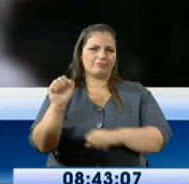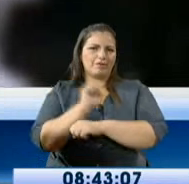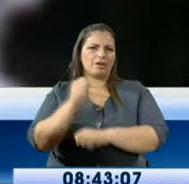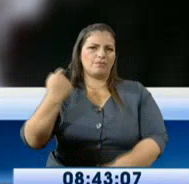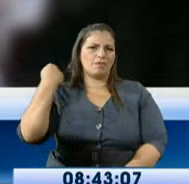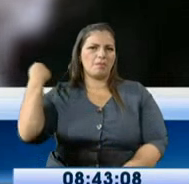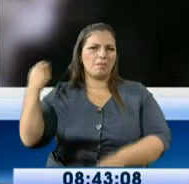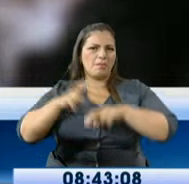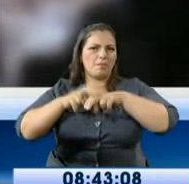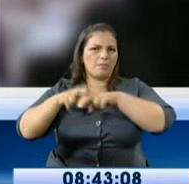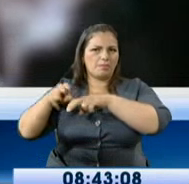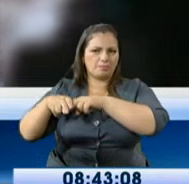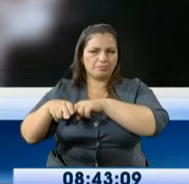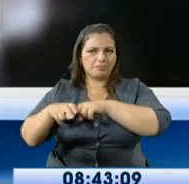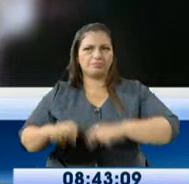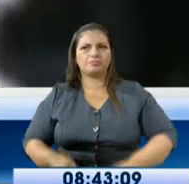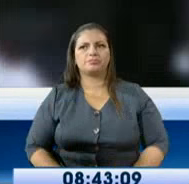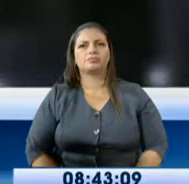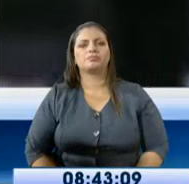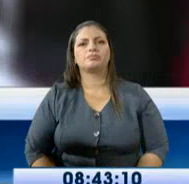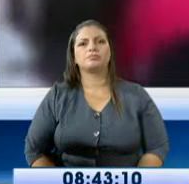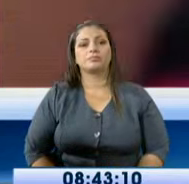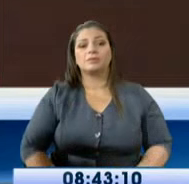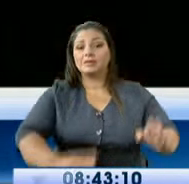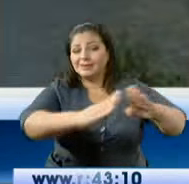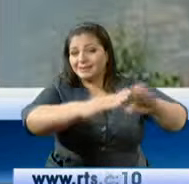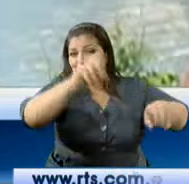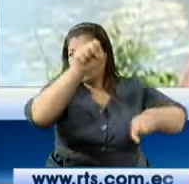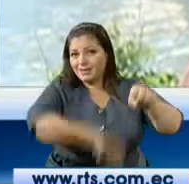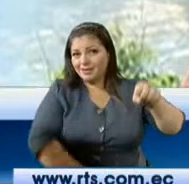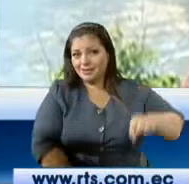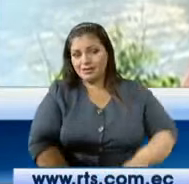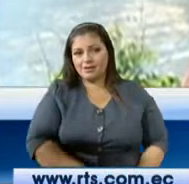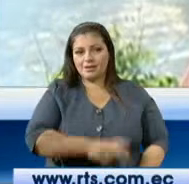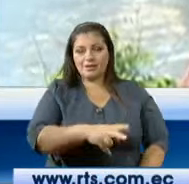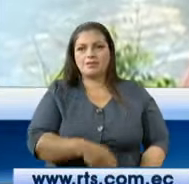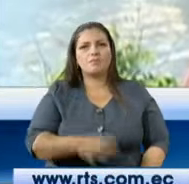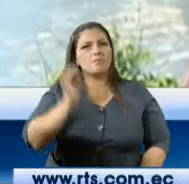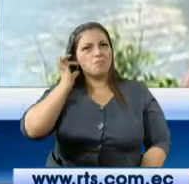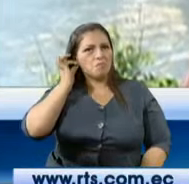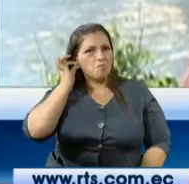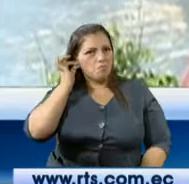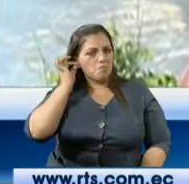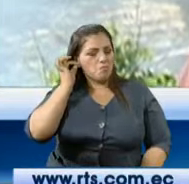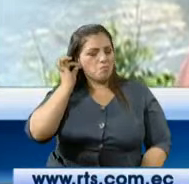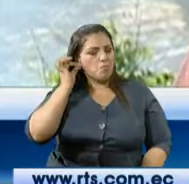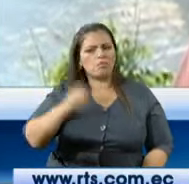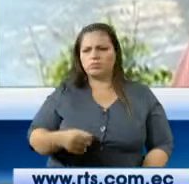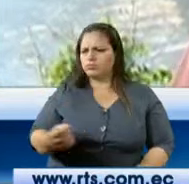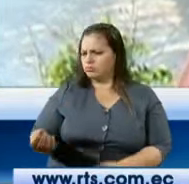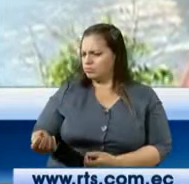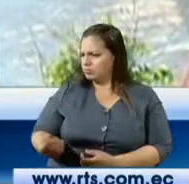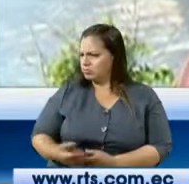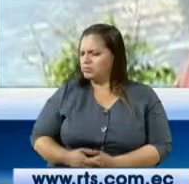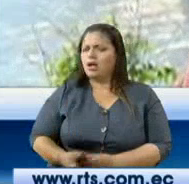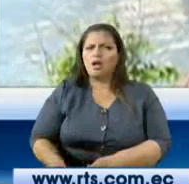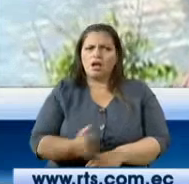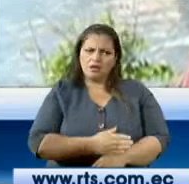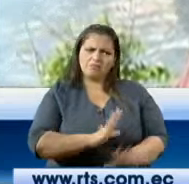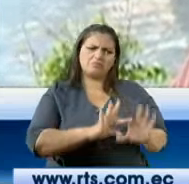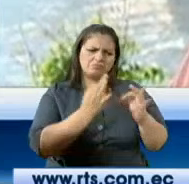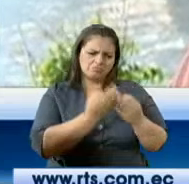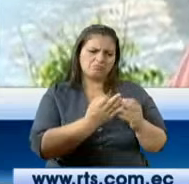el accidente y donde terminó el vehículo cuenta lo sucedido. Nosotros estábamos dentro de la casa y sonó un estruendo tremendo. Y nosotros